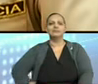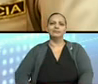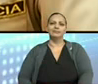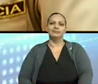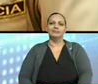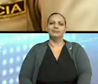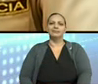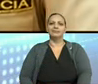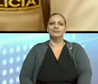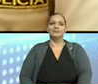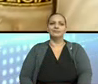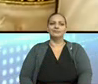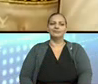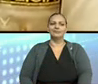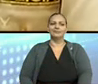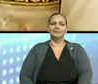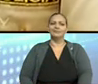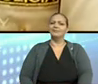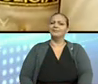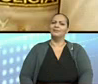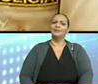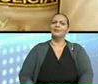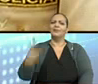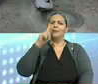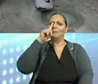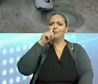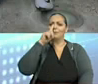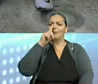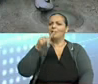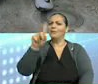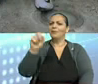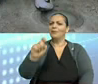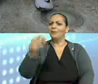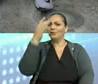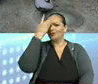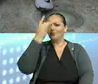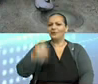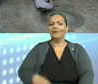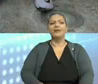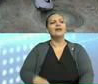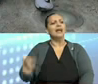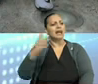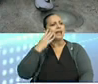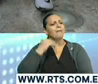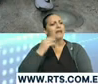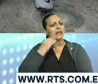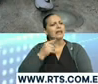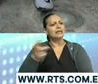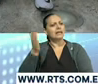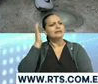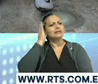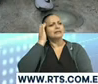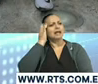Jefferson. ¿Qué persona es vivo? Pues un hombre que ha conocido al mundo. Es un hombre de la calle. Sí, en la